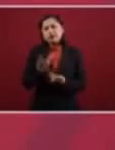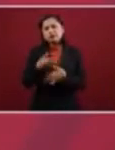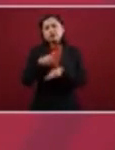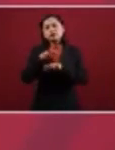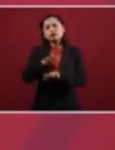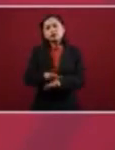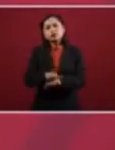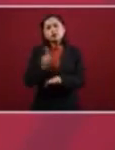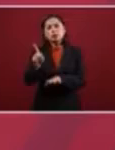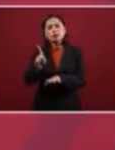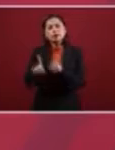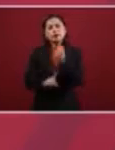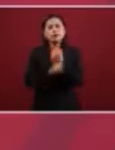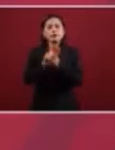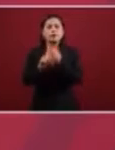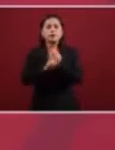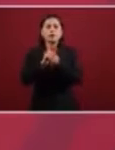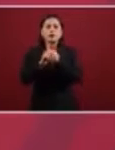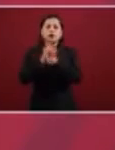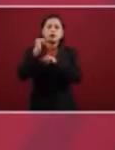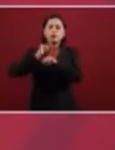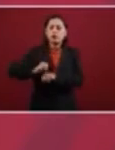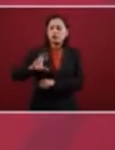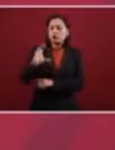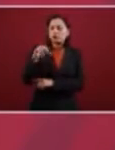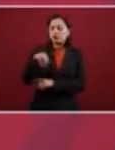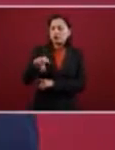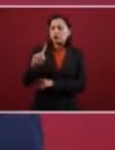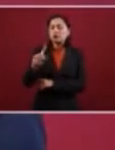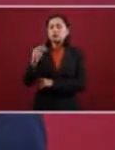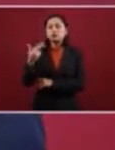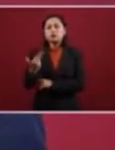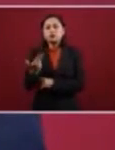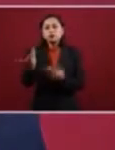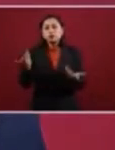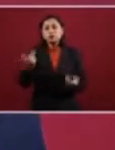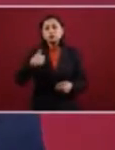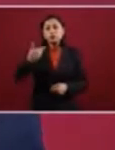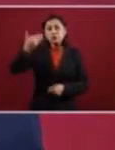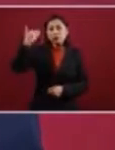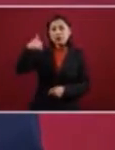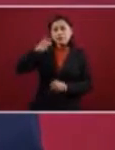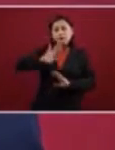Comisión de Derechos Humanos, pues ya opiné,